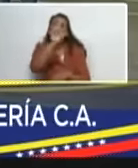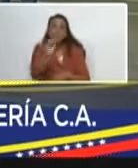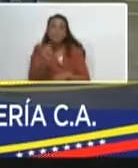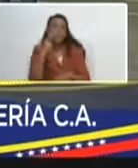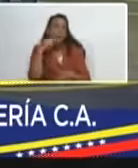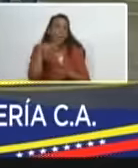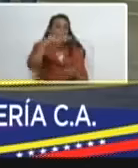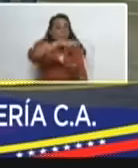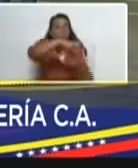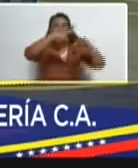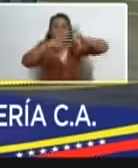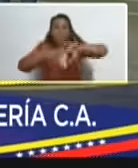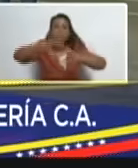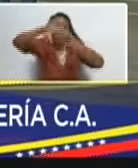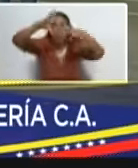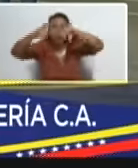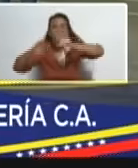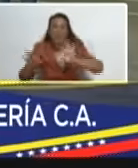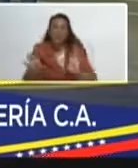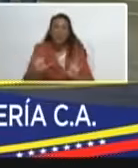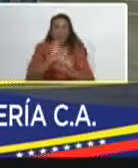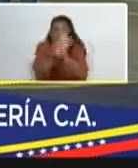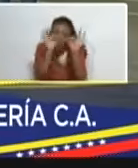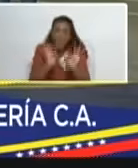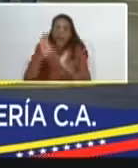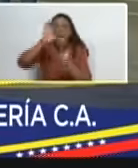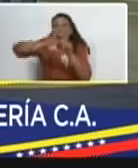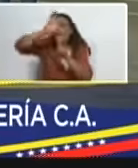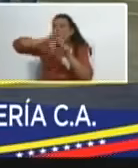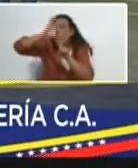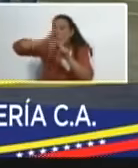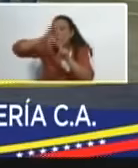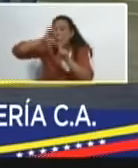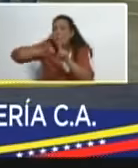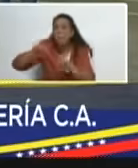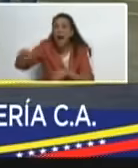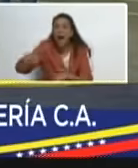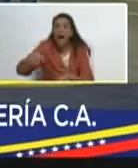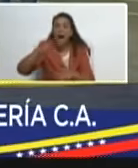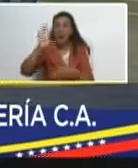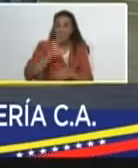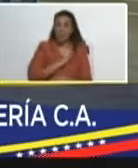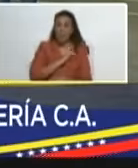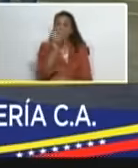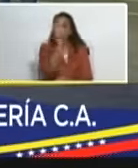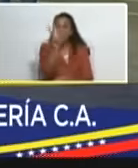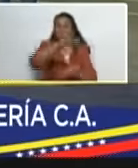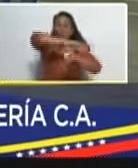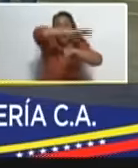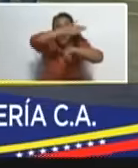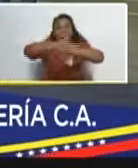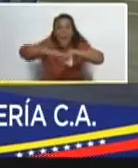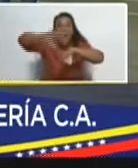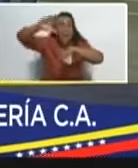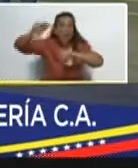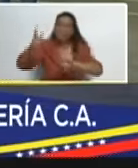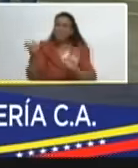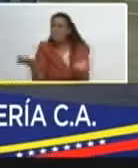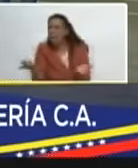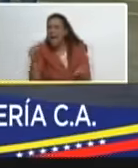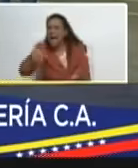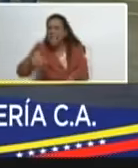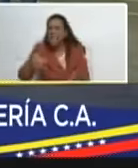Presidente, la medusa es un fenómeno que en nuestras costas no, en